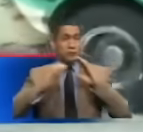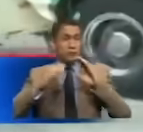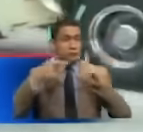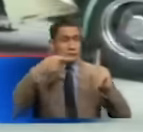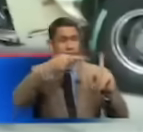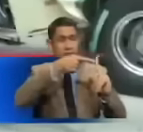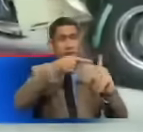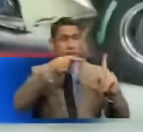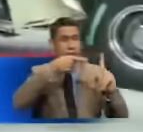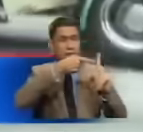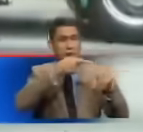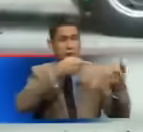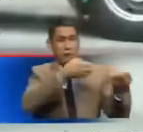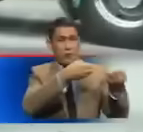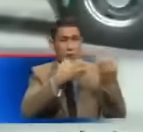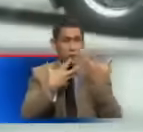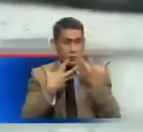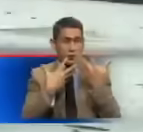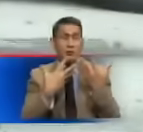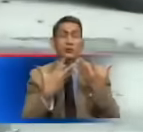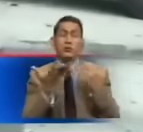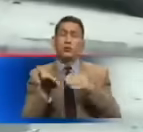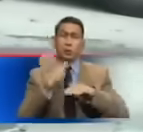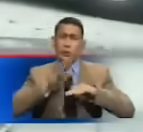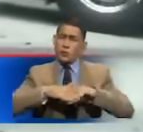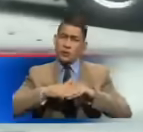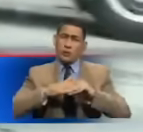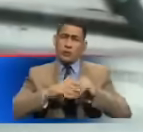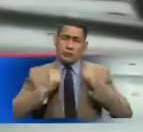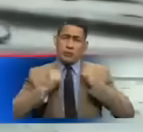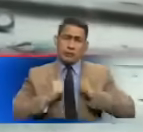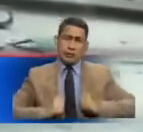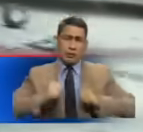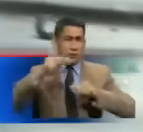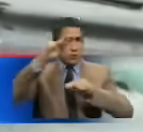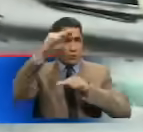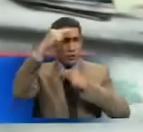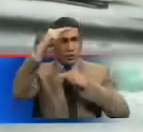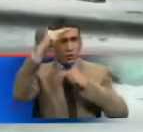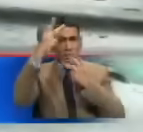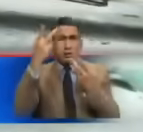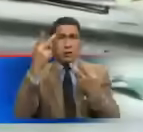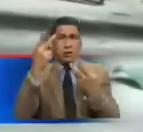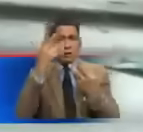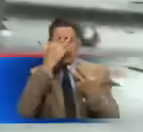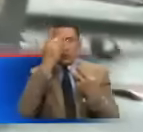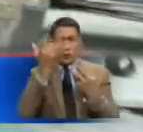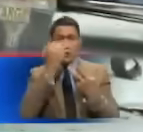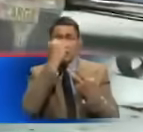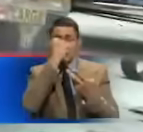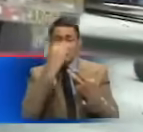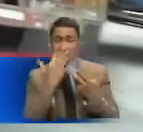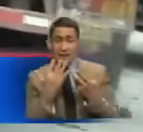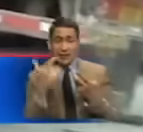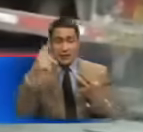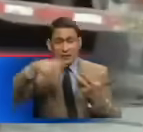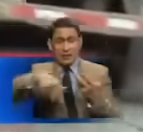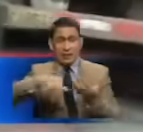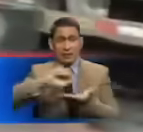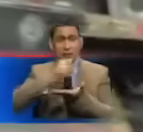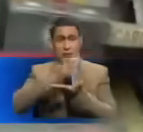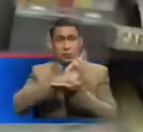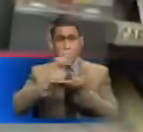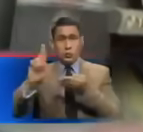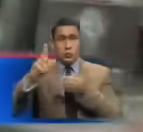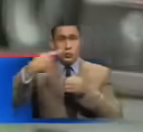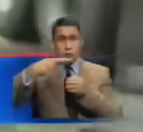dar más información, más detalles sobre este lamentable hecho que se llenan y tiñen de sangre en el sur de la